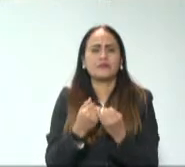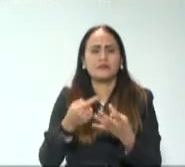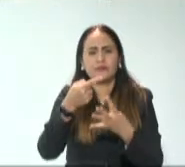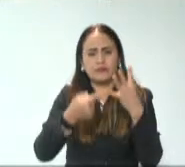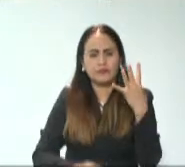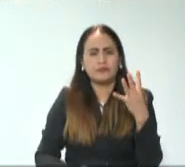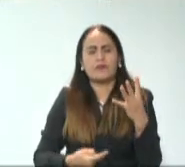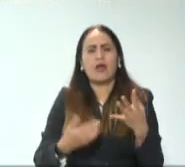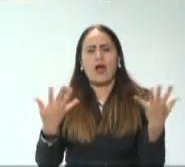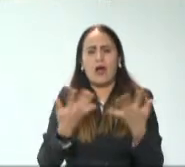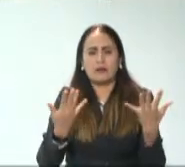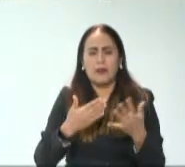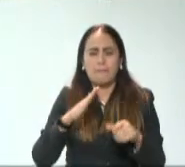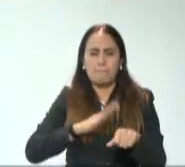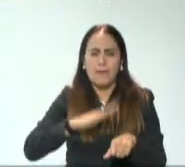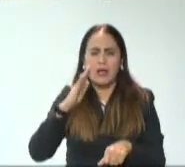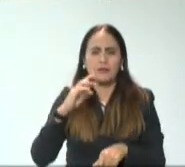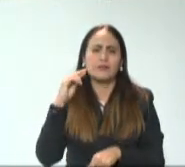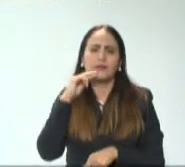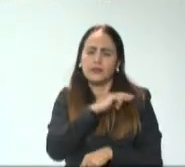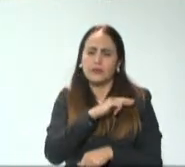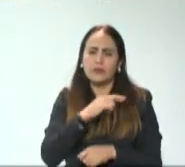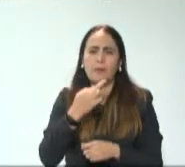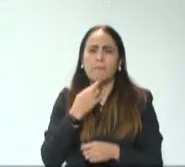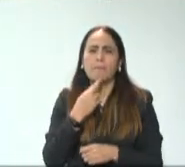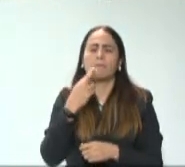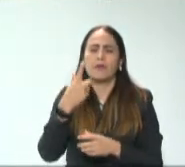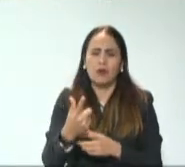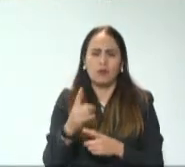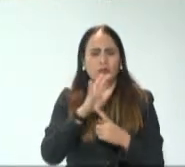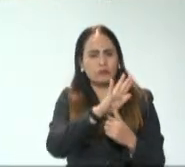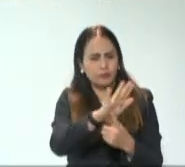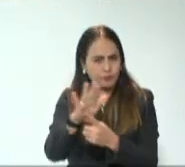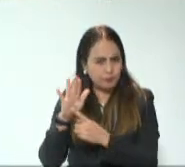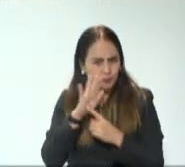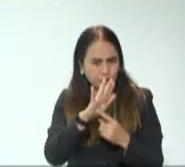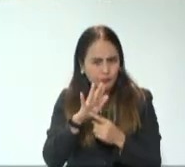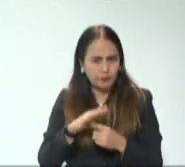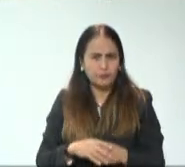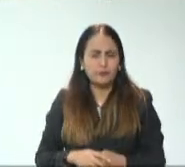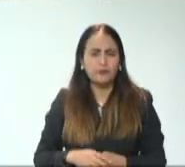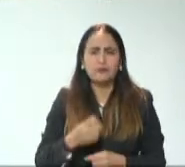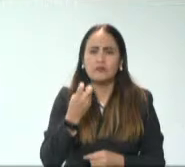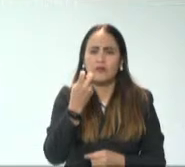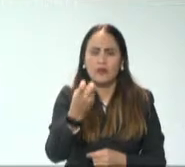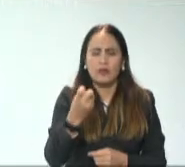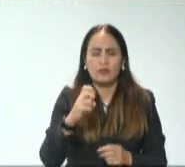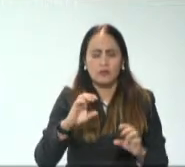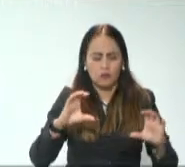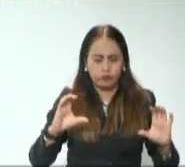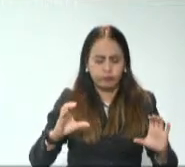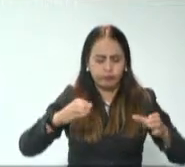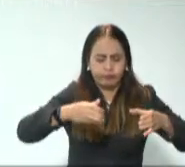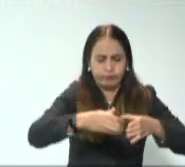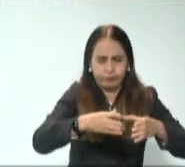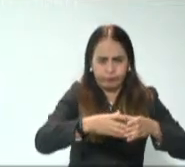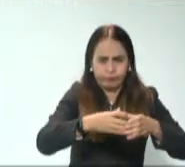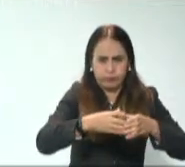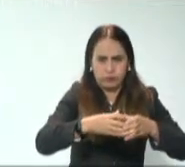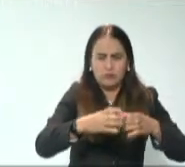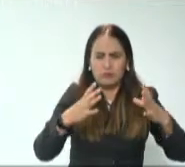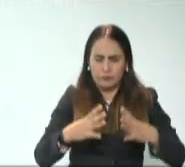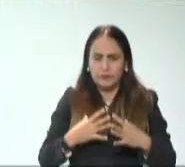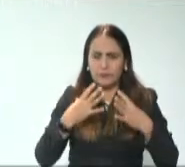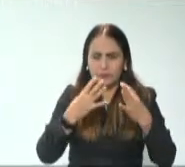más eficiente y transparente el desempeño institucional este este esta unidad que es de reciente eh